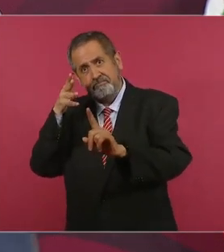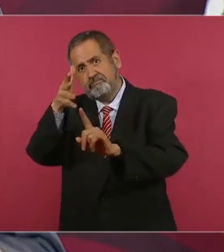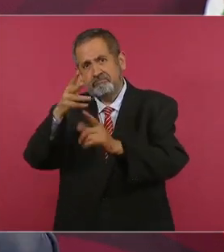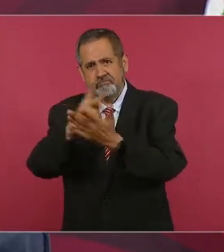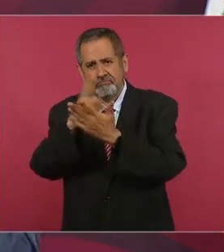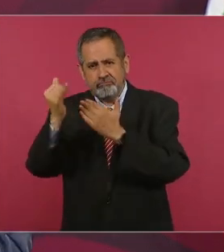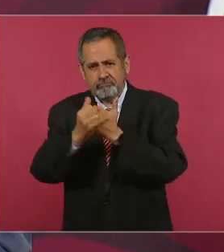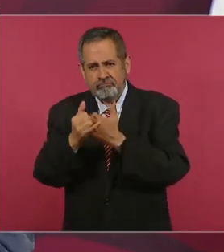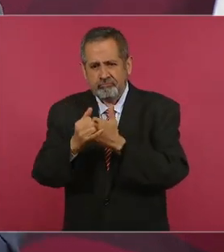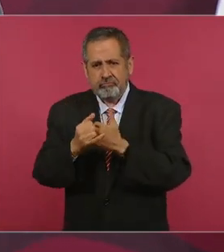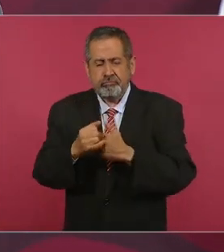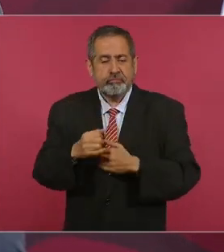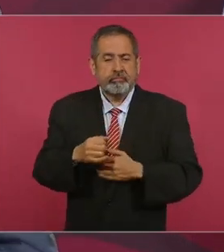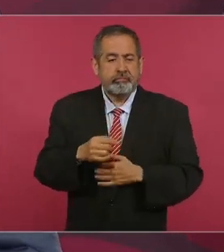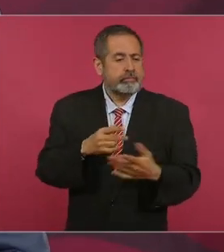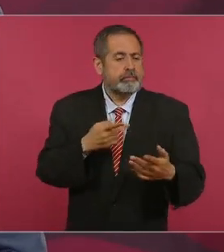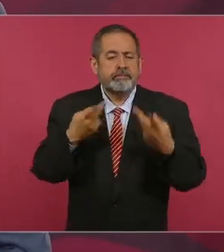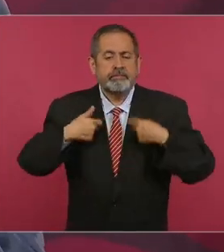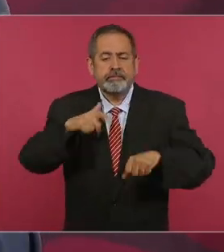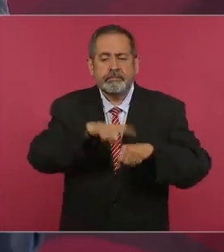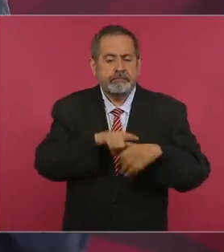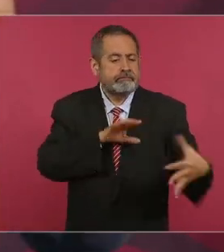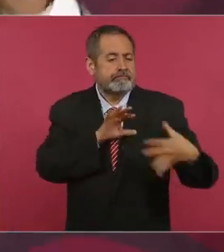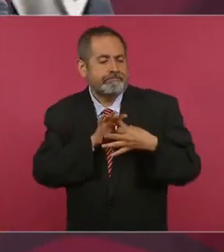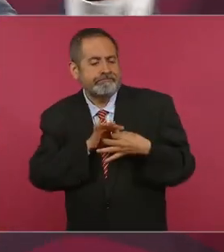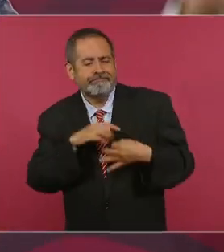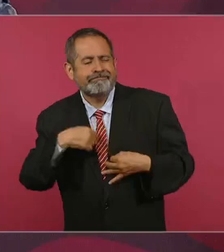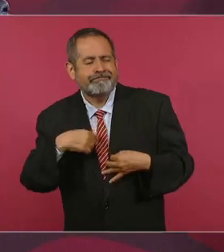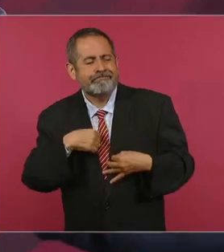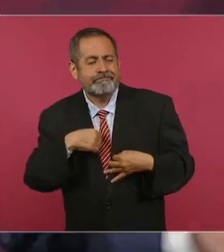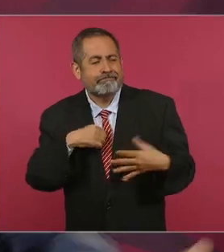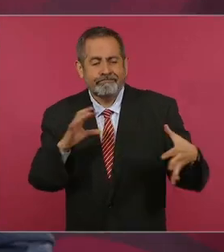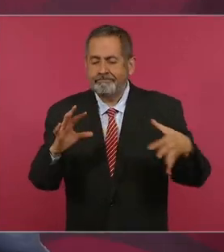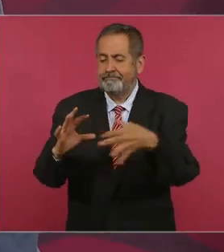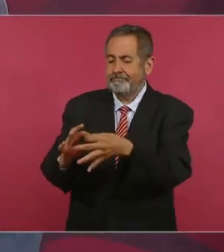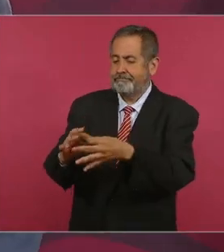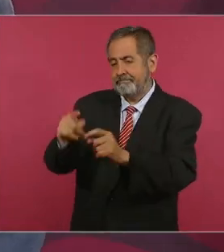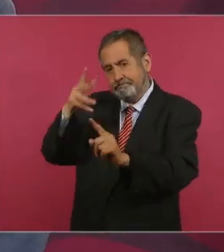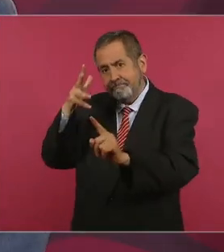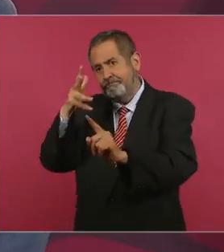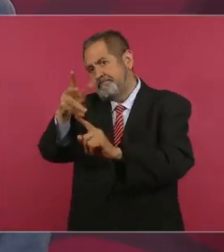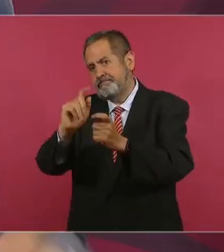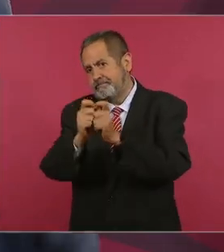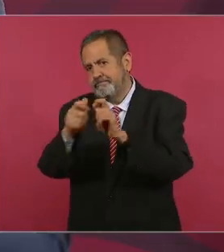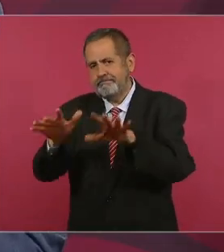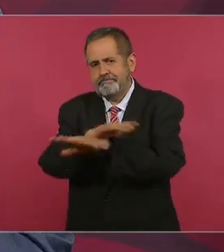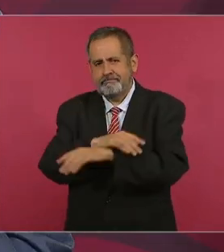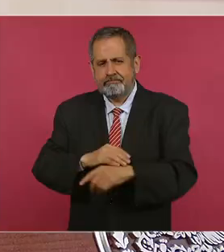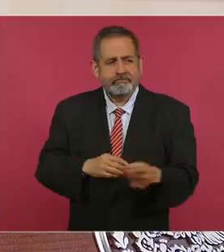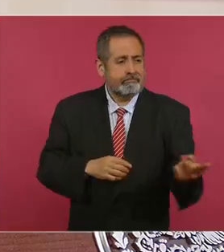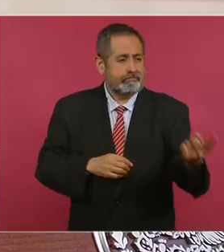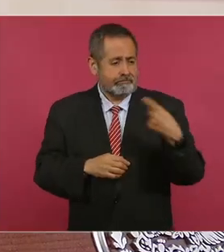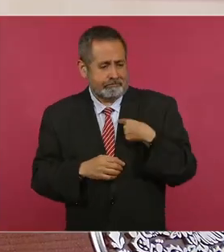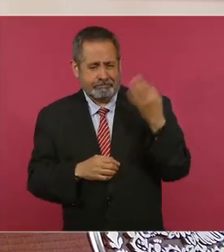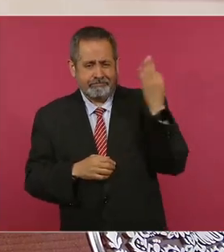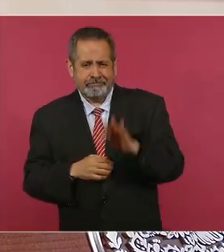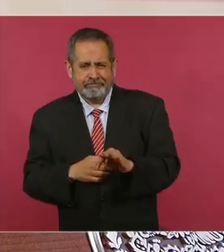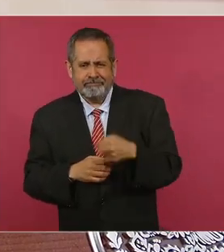O sea, no es una lealtad personal a quienes propuse y nos traicionaron. No me traicionaron a mí.